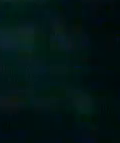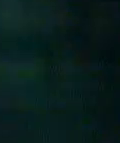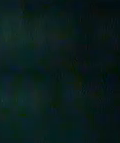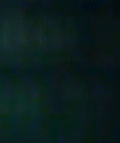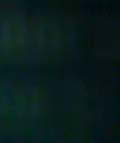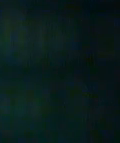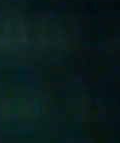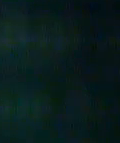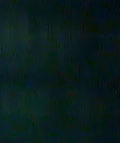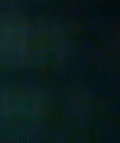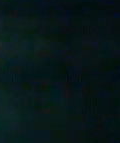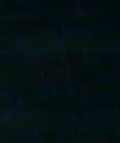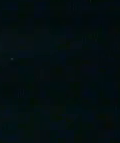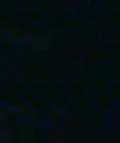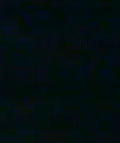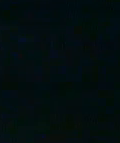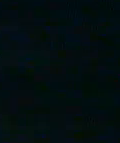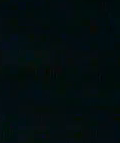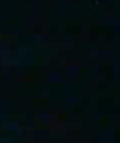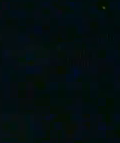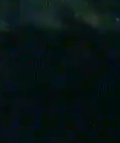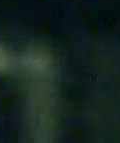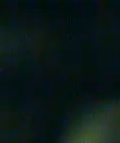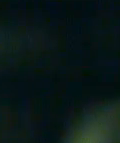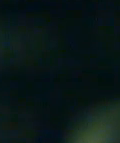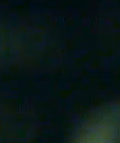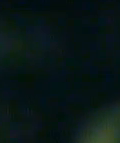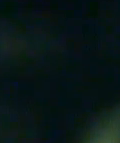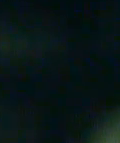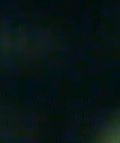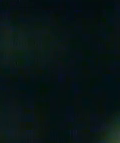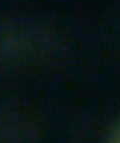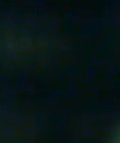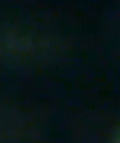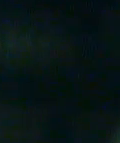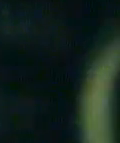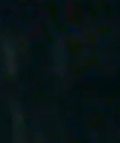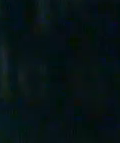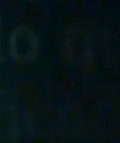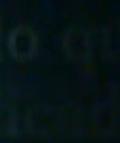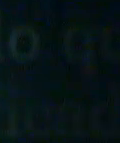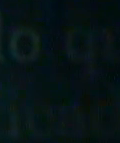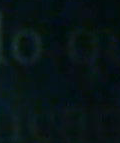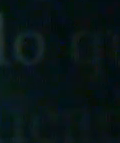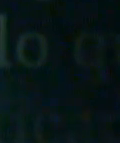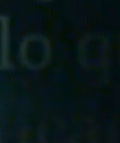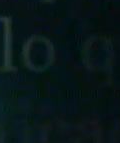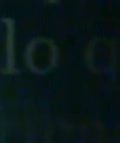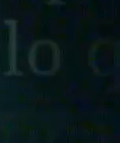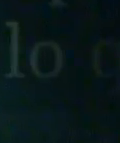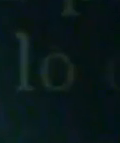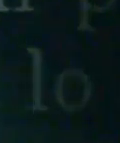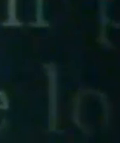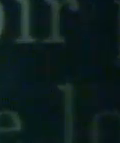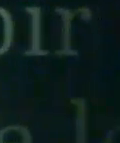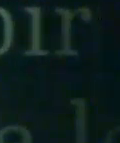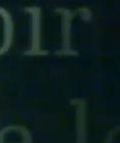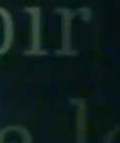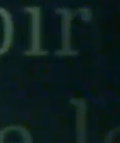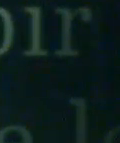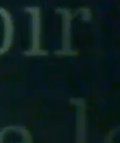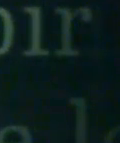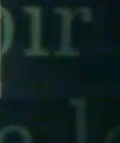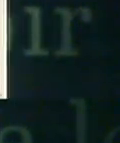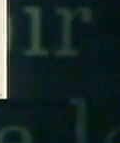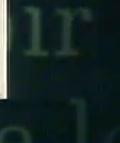Telégrafo, dedicada a las artes y la cultura, circulará desde noviembre de manera mensual. Llegará a ti con una imagen renovada,